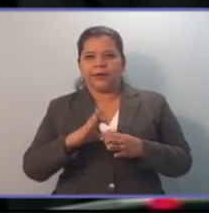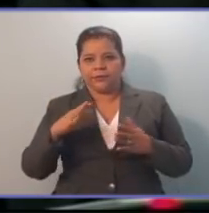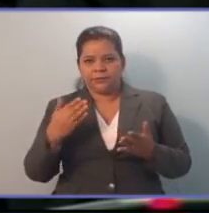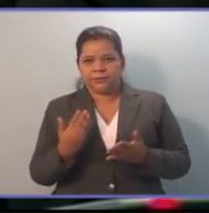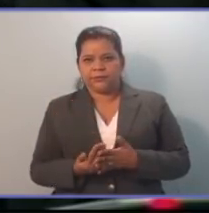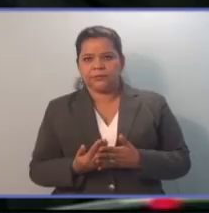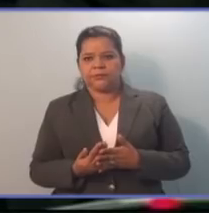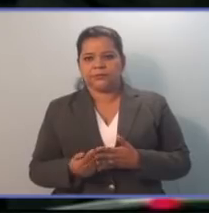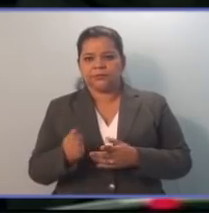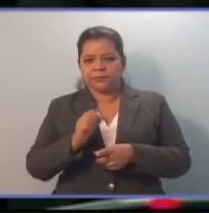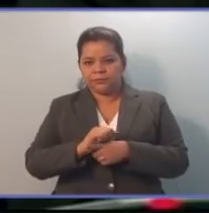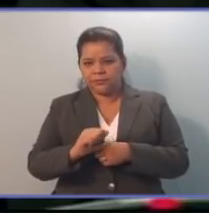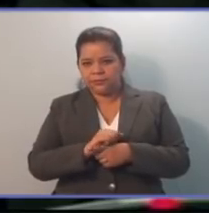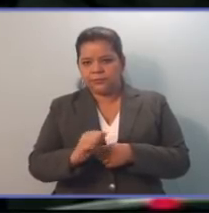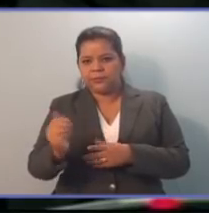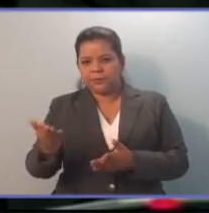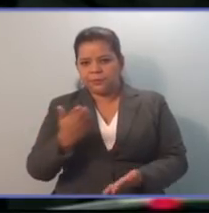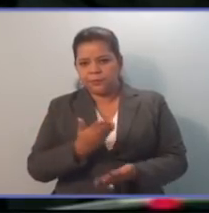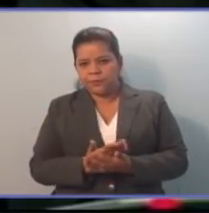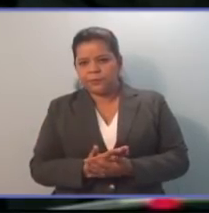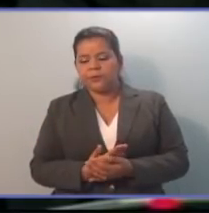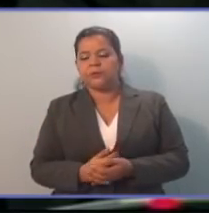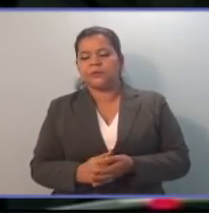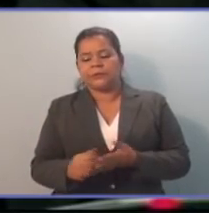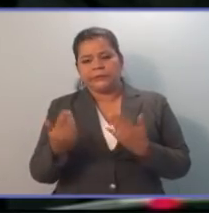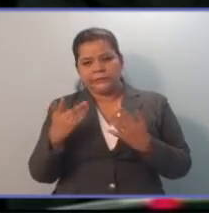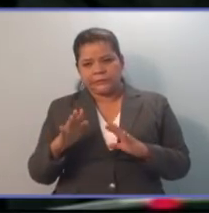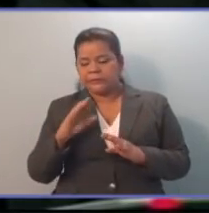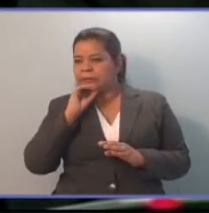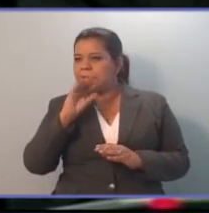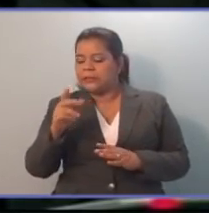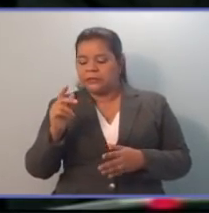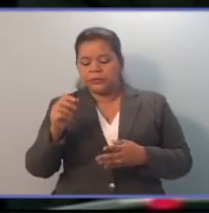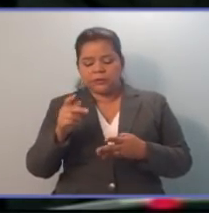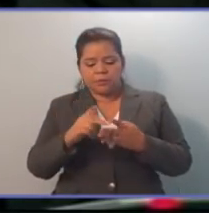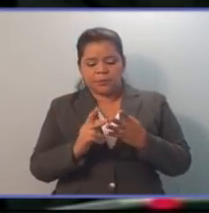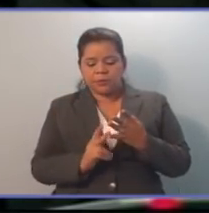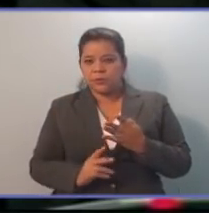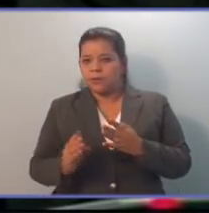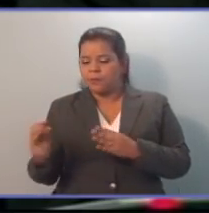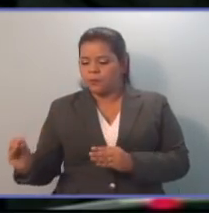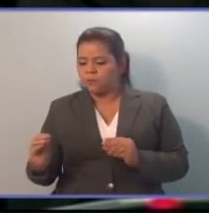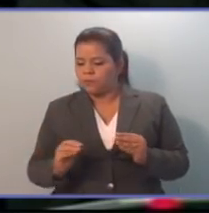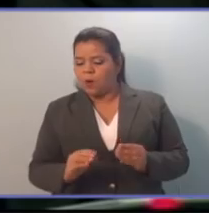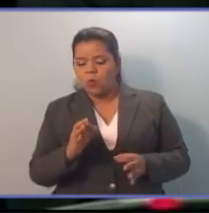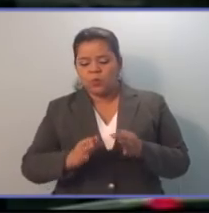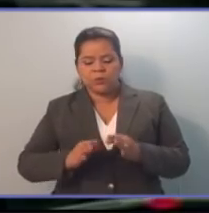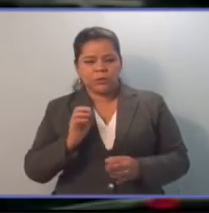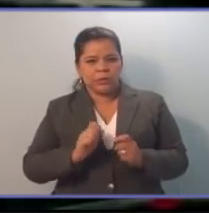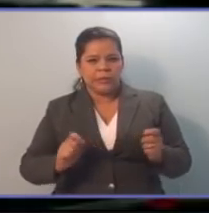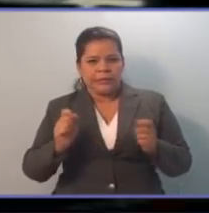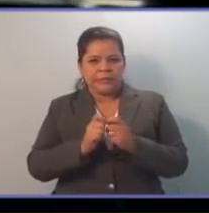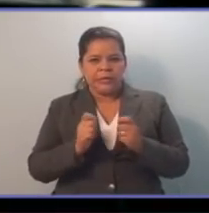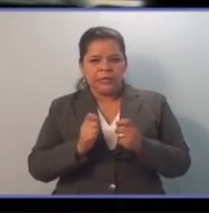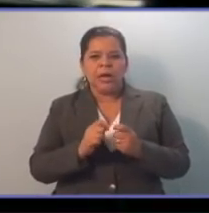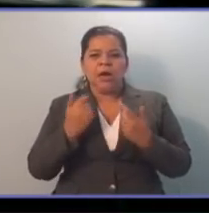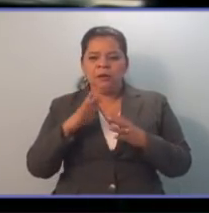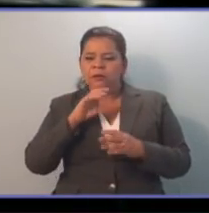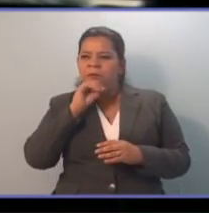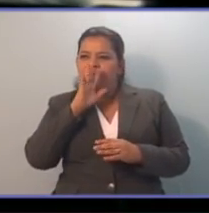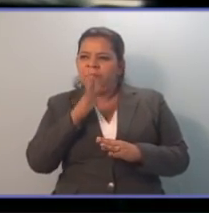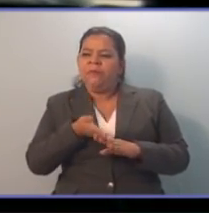su funcionamiento. Me imagino que está bajo aquel principio de pronta y debida justicia. Pues, así es. Aquí ya lo han